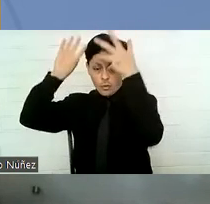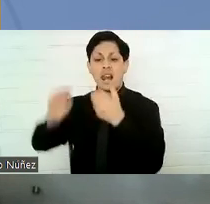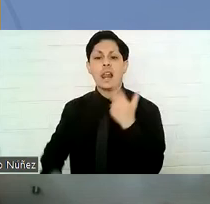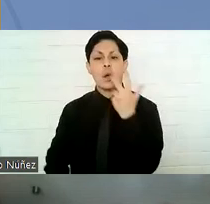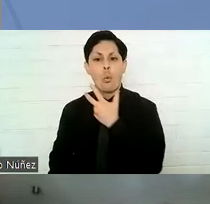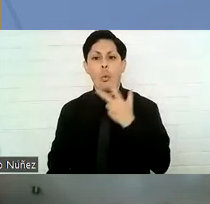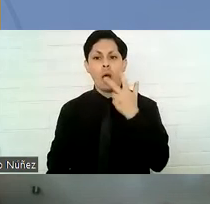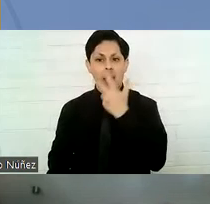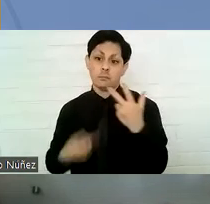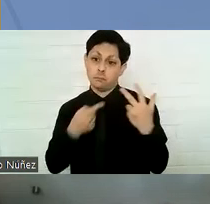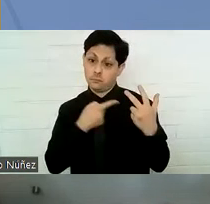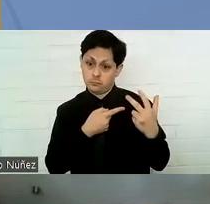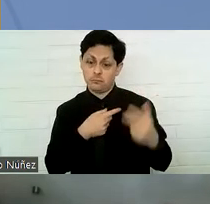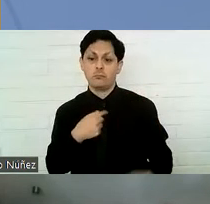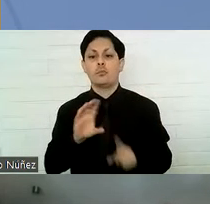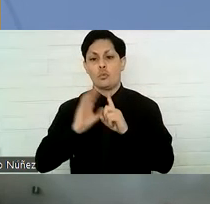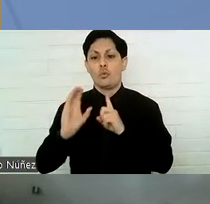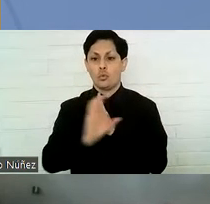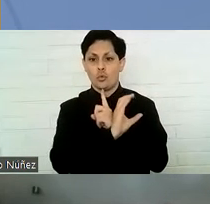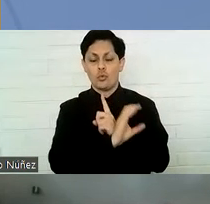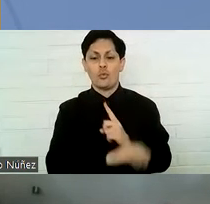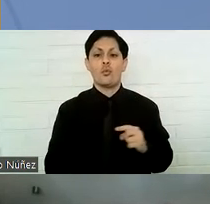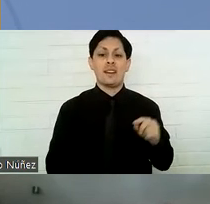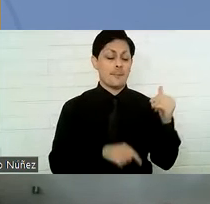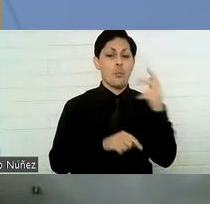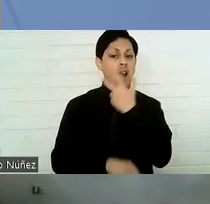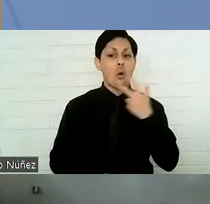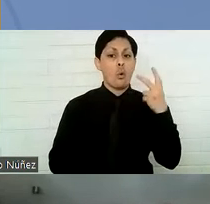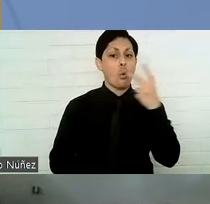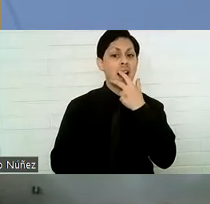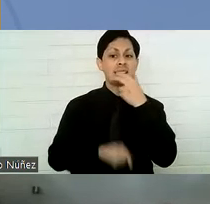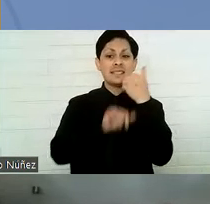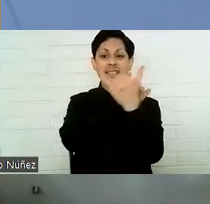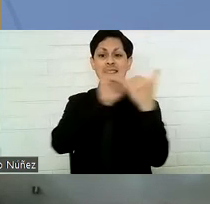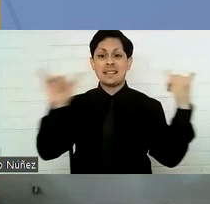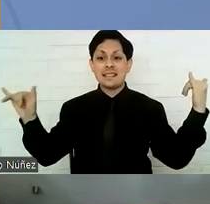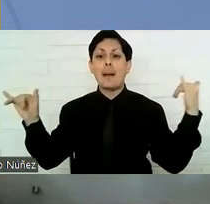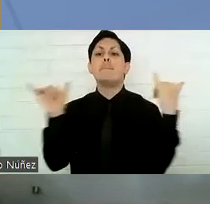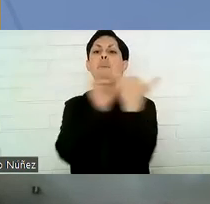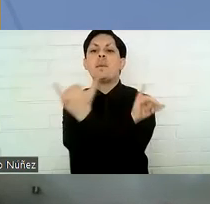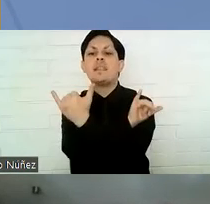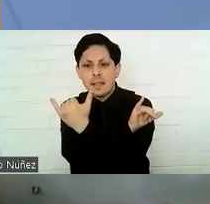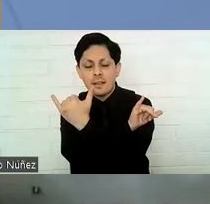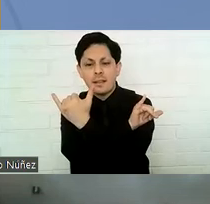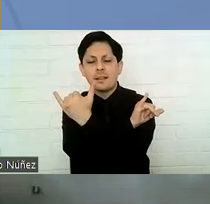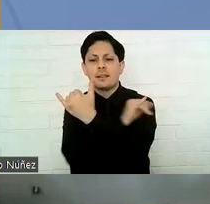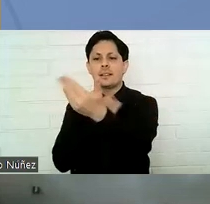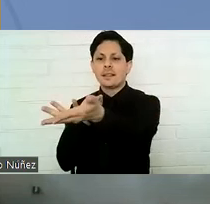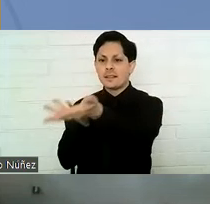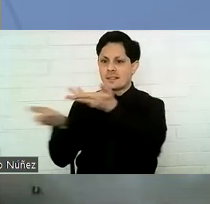es cultura. Por ahí se transmite y somos, como Bourdieu decía quizá,